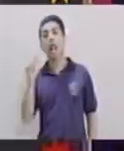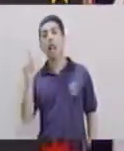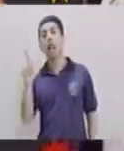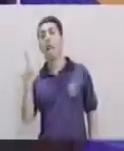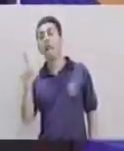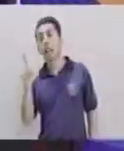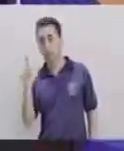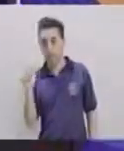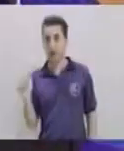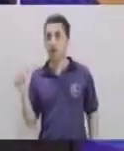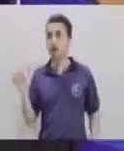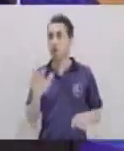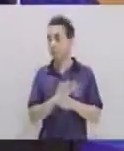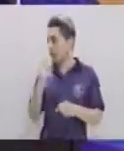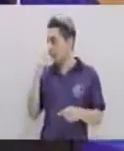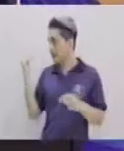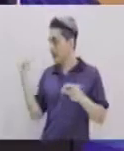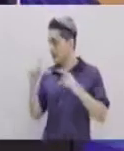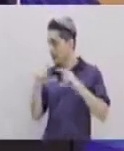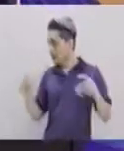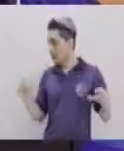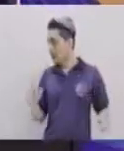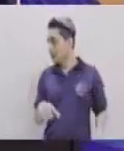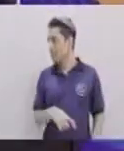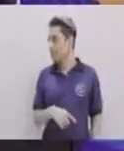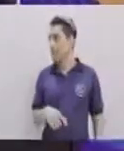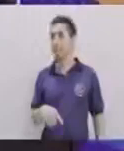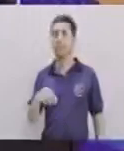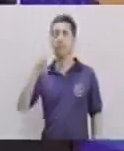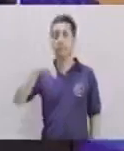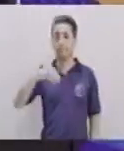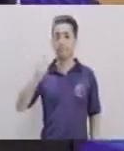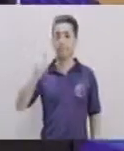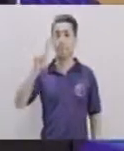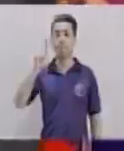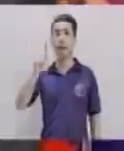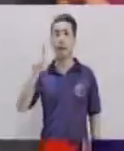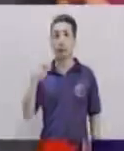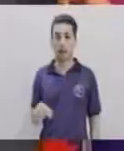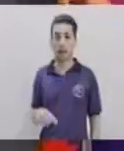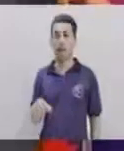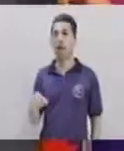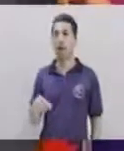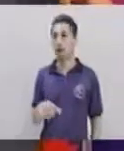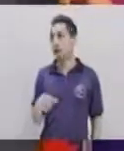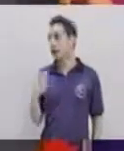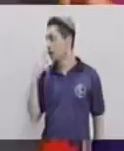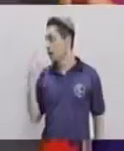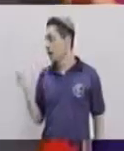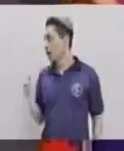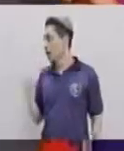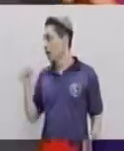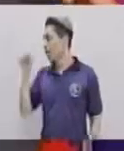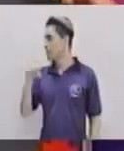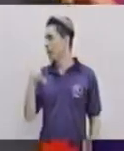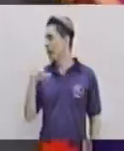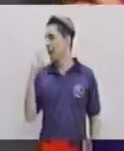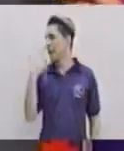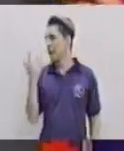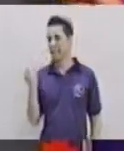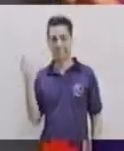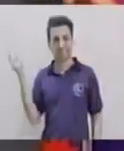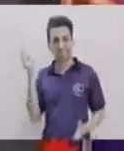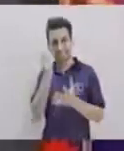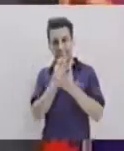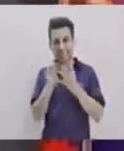A-L. Completa la palabra mal. Este mal es el que andas echando a nuestro